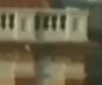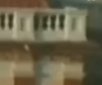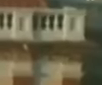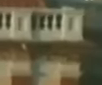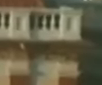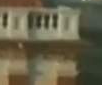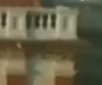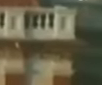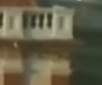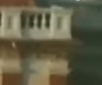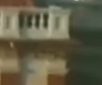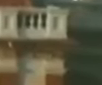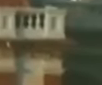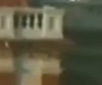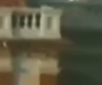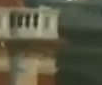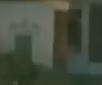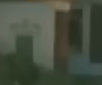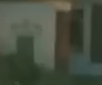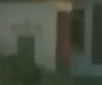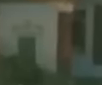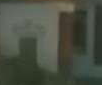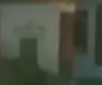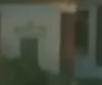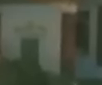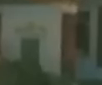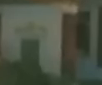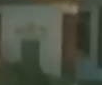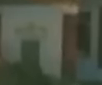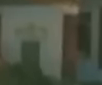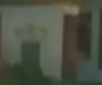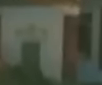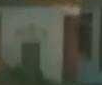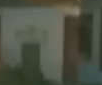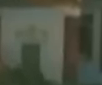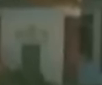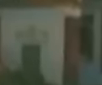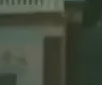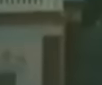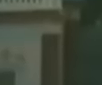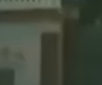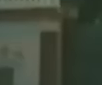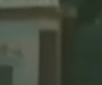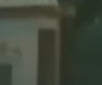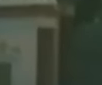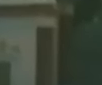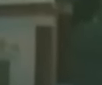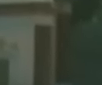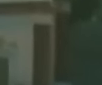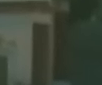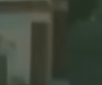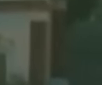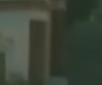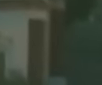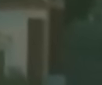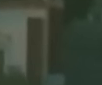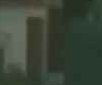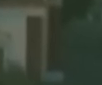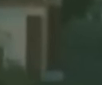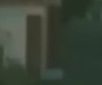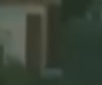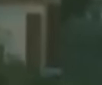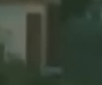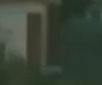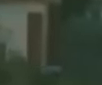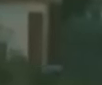el crecimiento económico que se vive en nuestro país con las diferentes políticas, además acertadas, del jefe de Estado